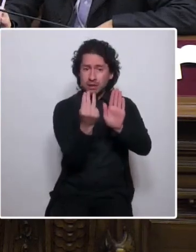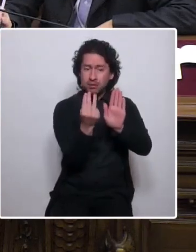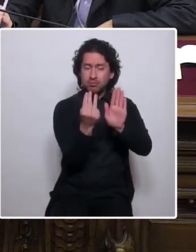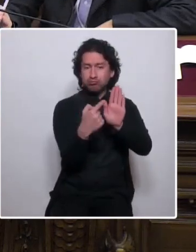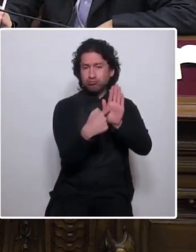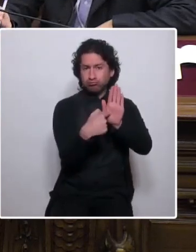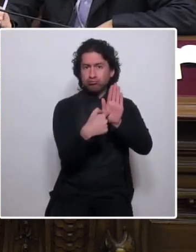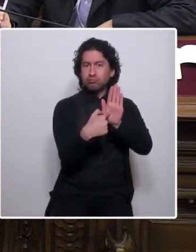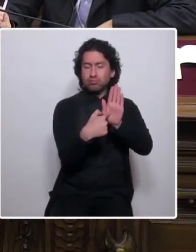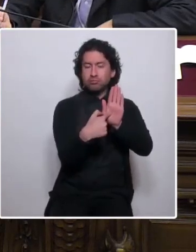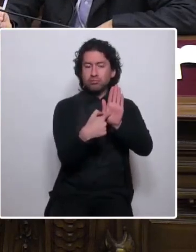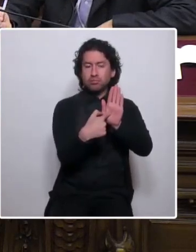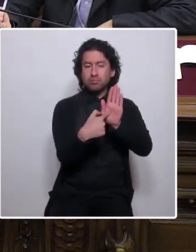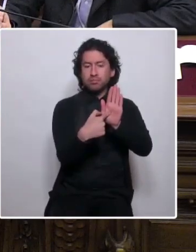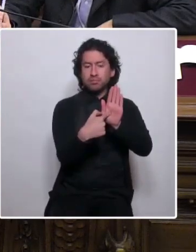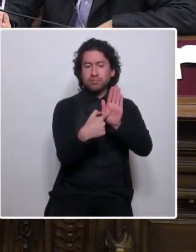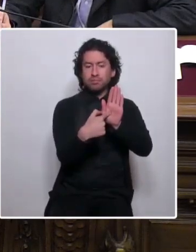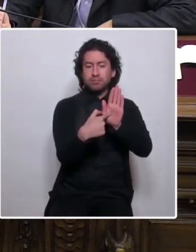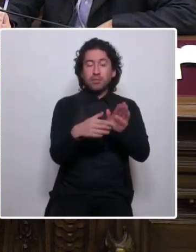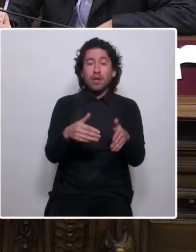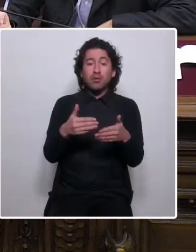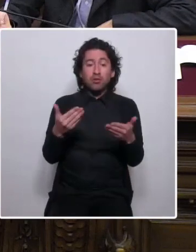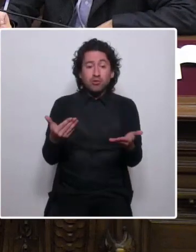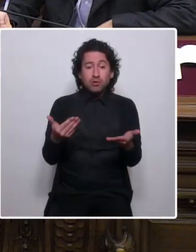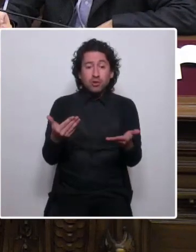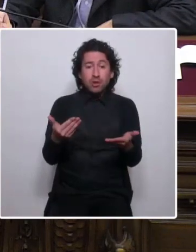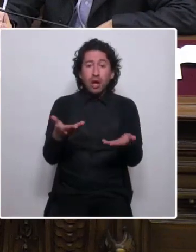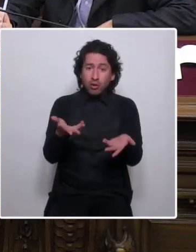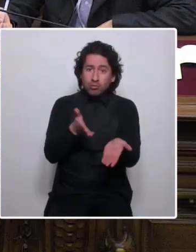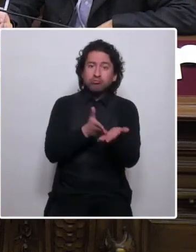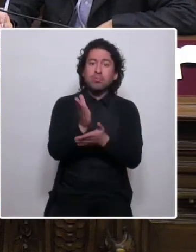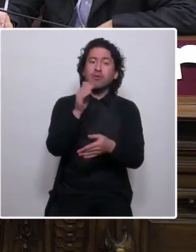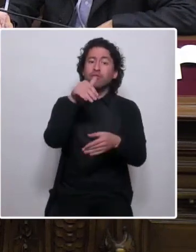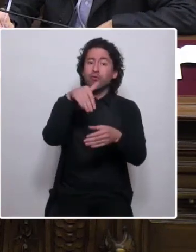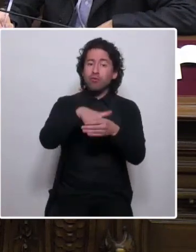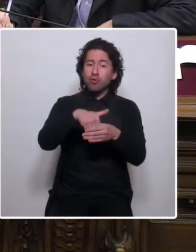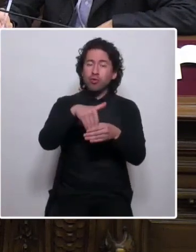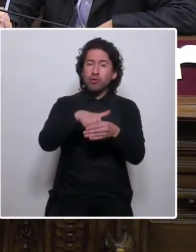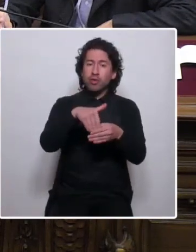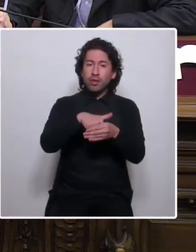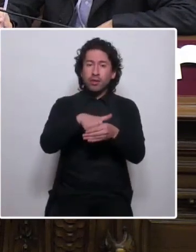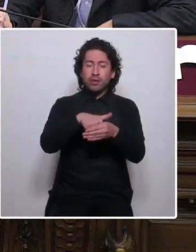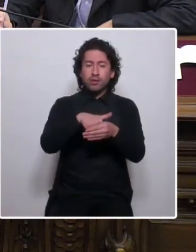comparado. Vamos, por lo tanto, a someter a votación